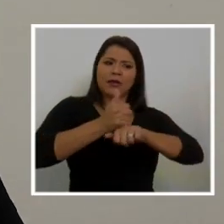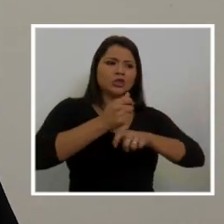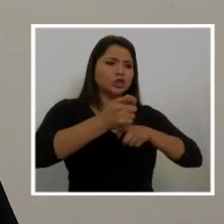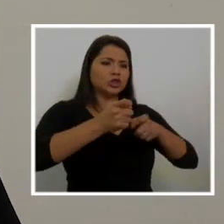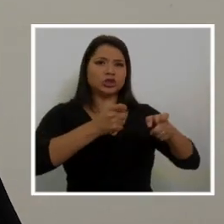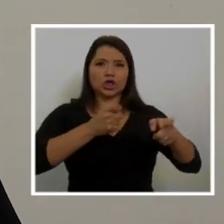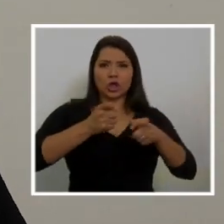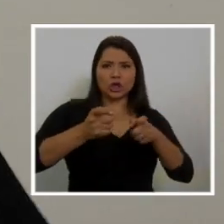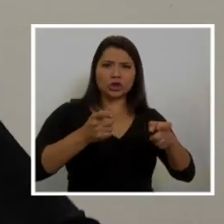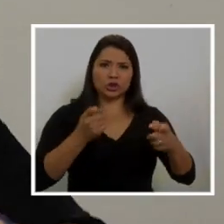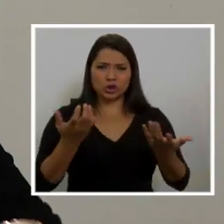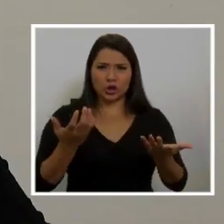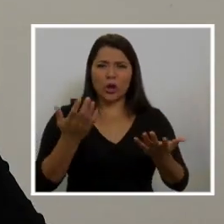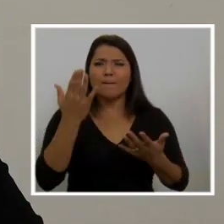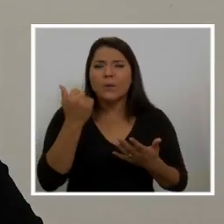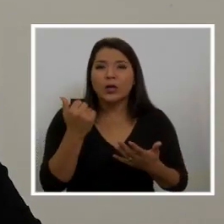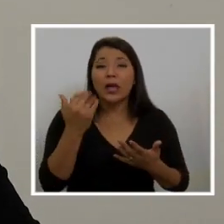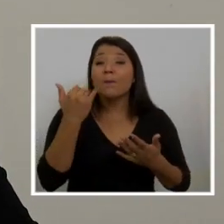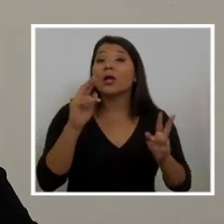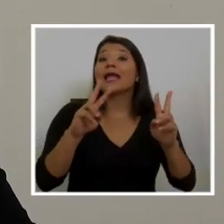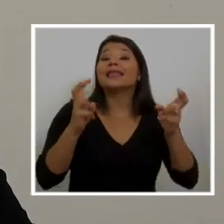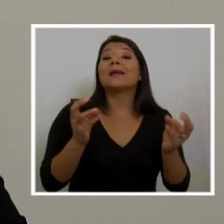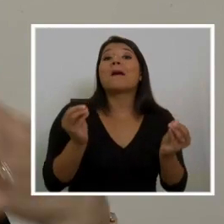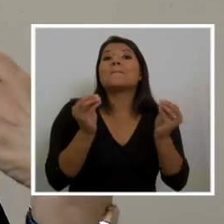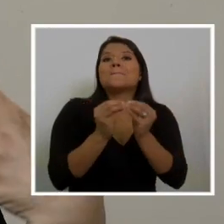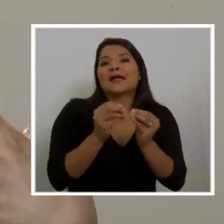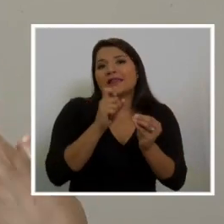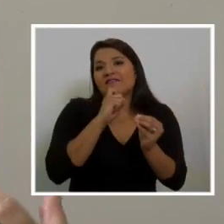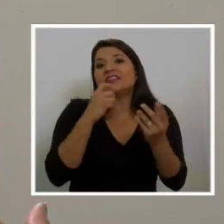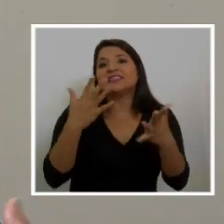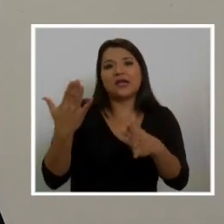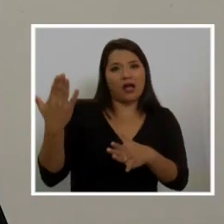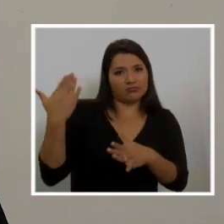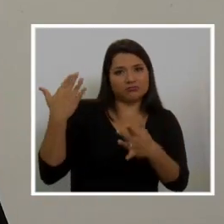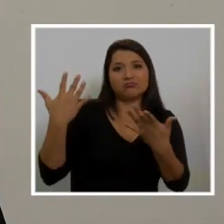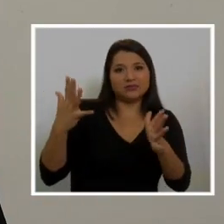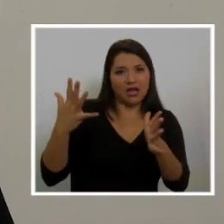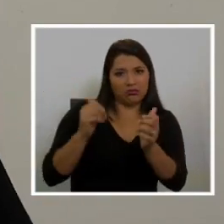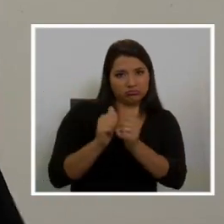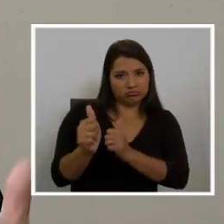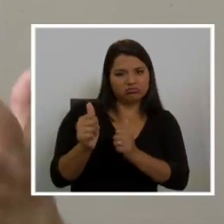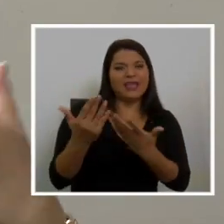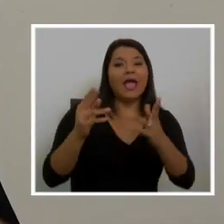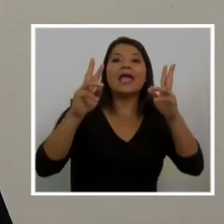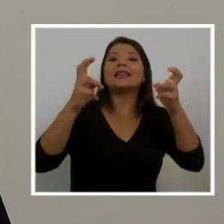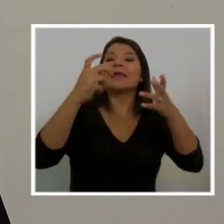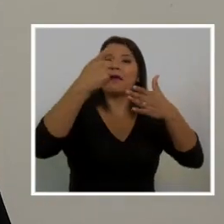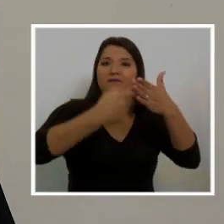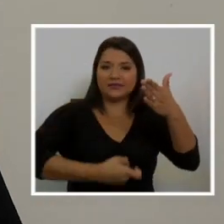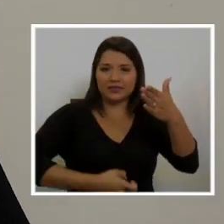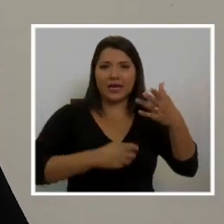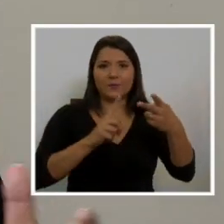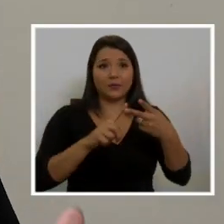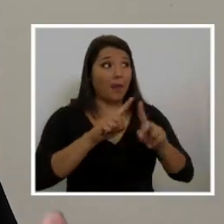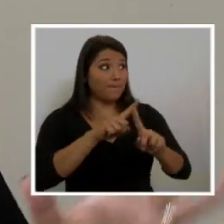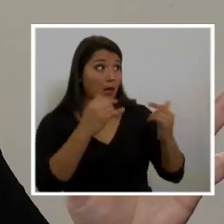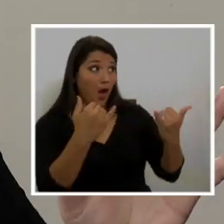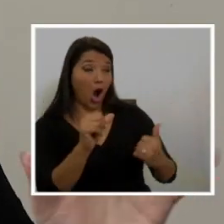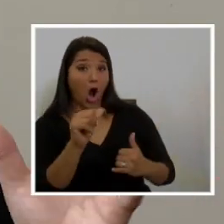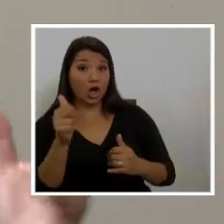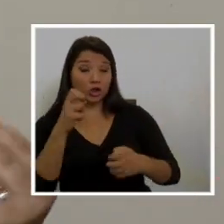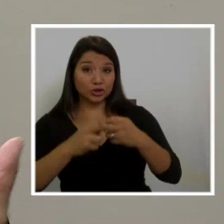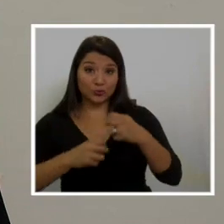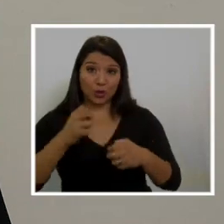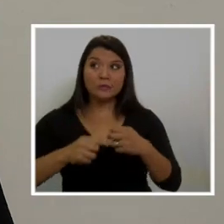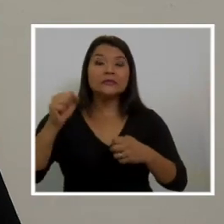porque evidentemente el tema más complejo pasó, que era el tema fiscal, el costo político lo tuvieron,